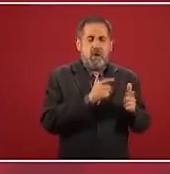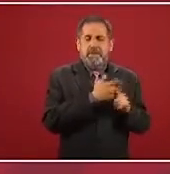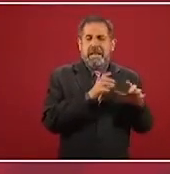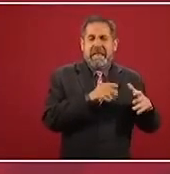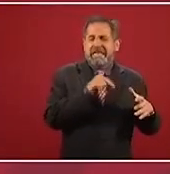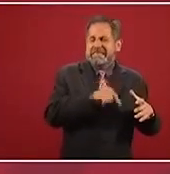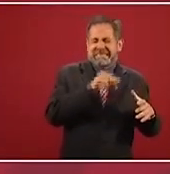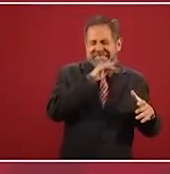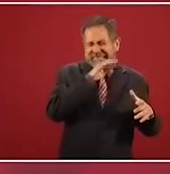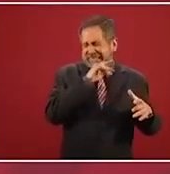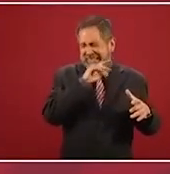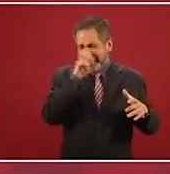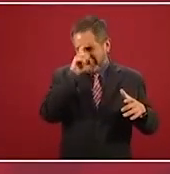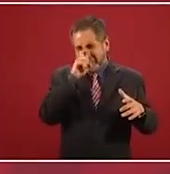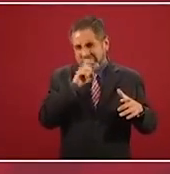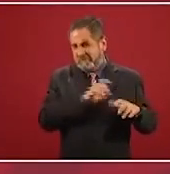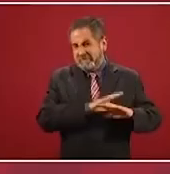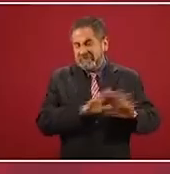Pues sí,